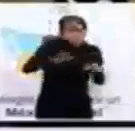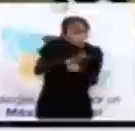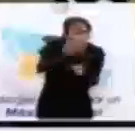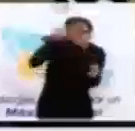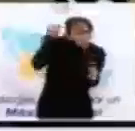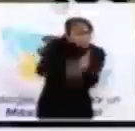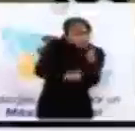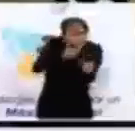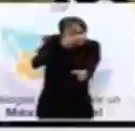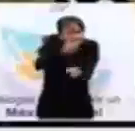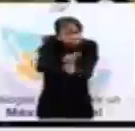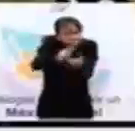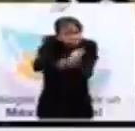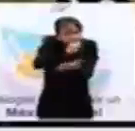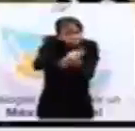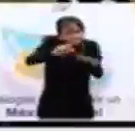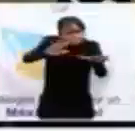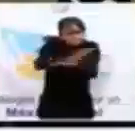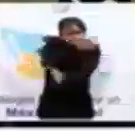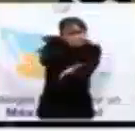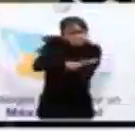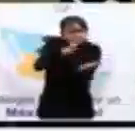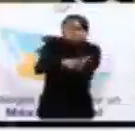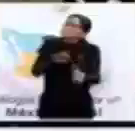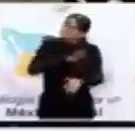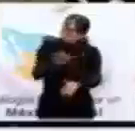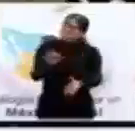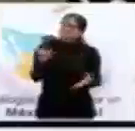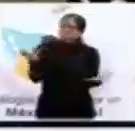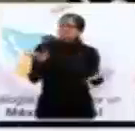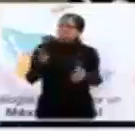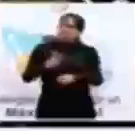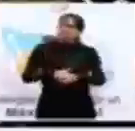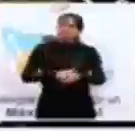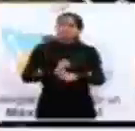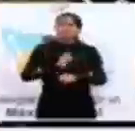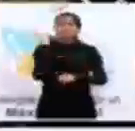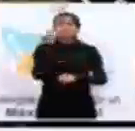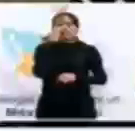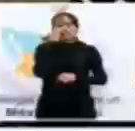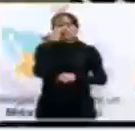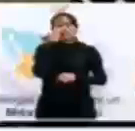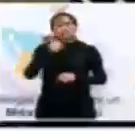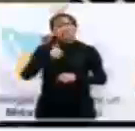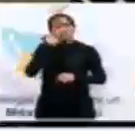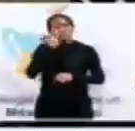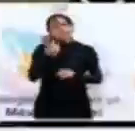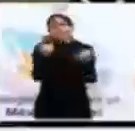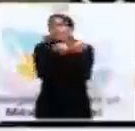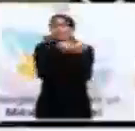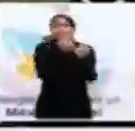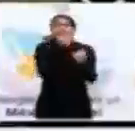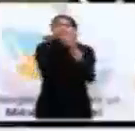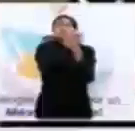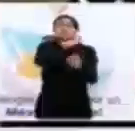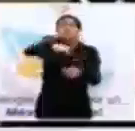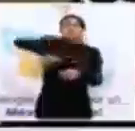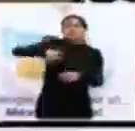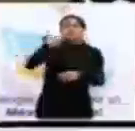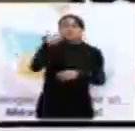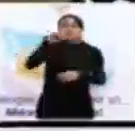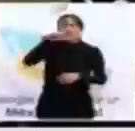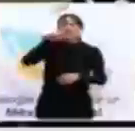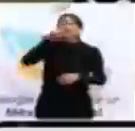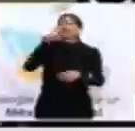Senado. Yo quiero rescatar los elementos que planteó Héctor, porque efectivamente en materia de